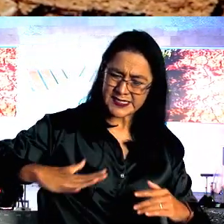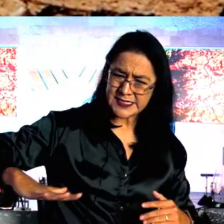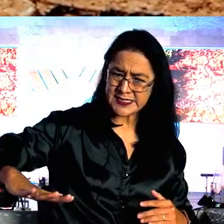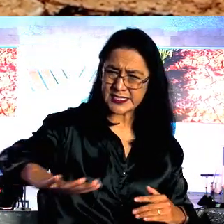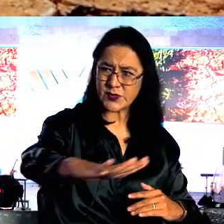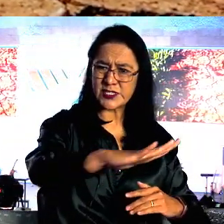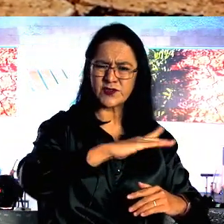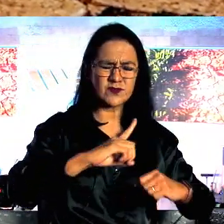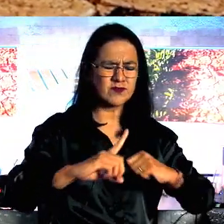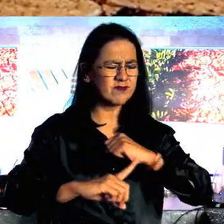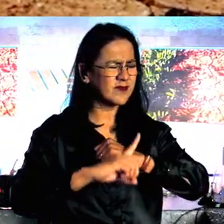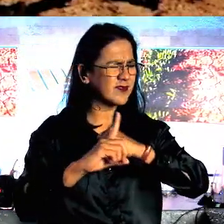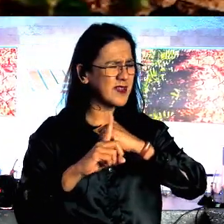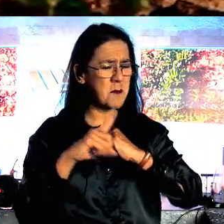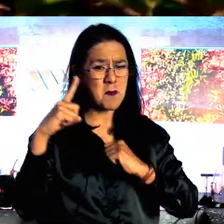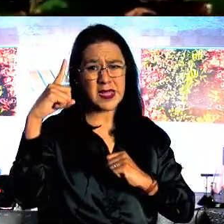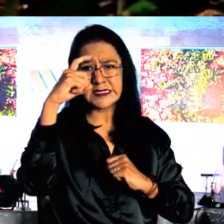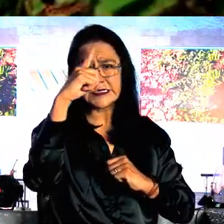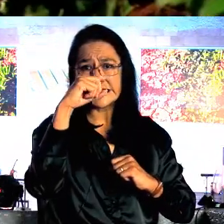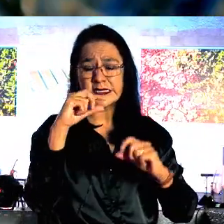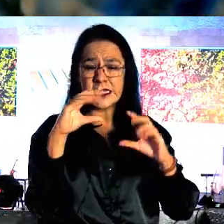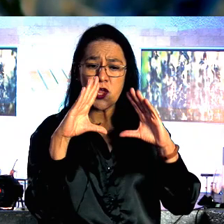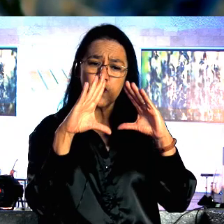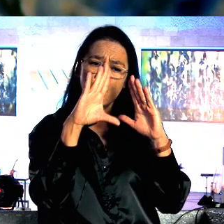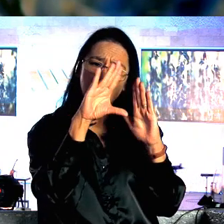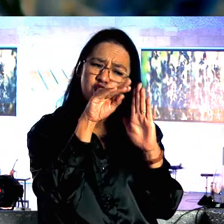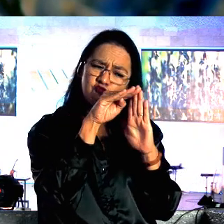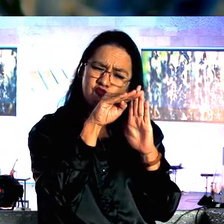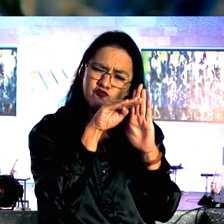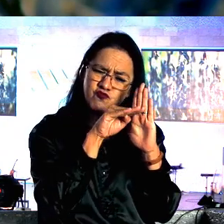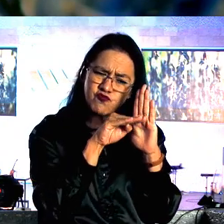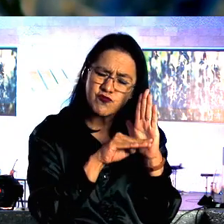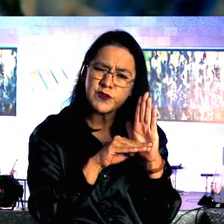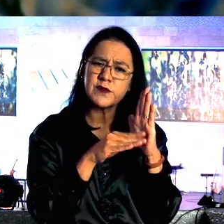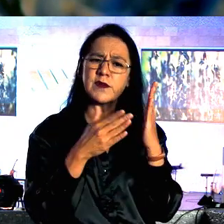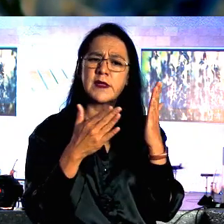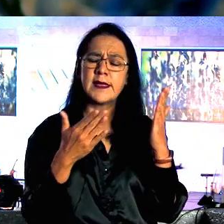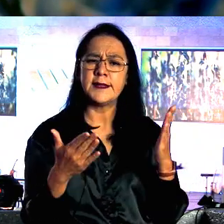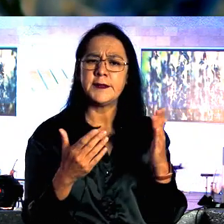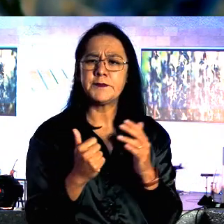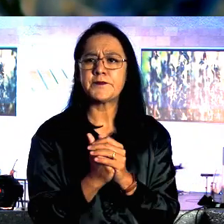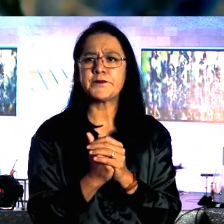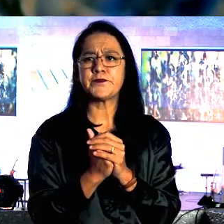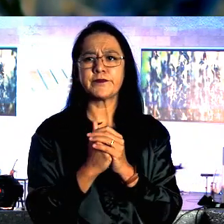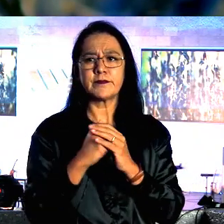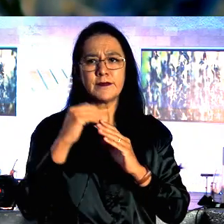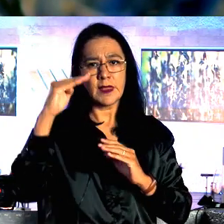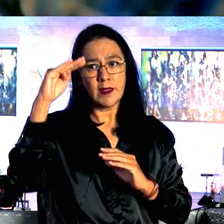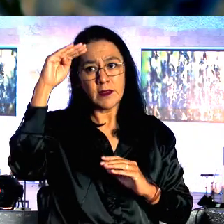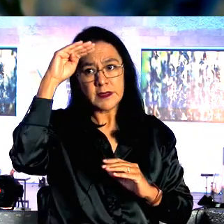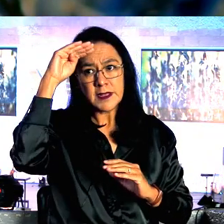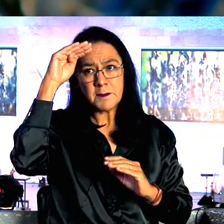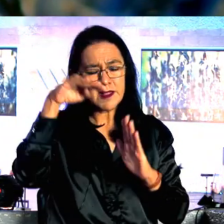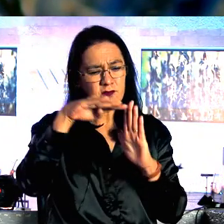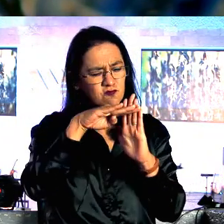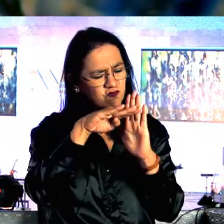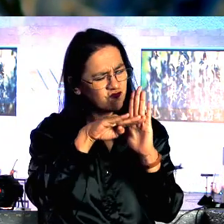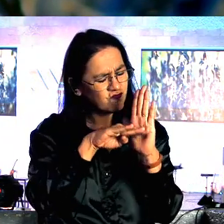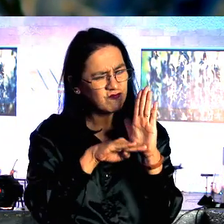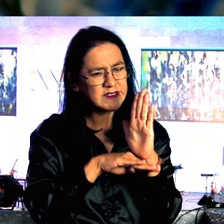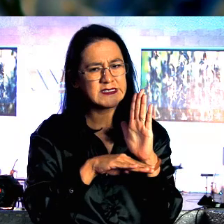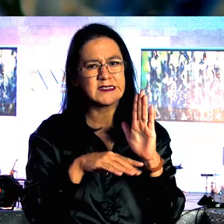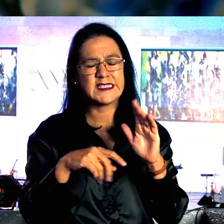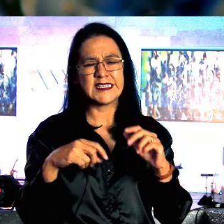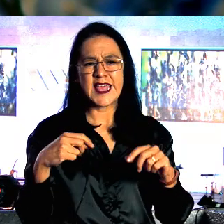adversas. Disminuye la actividad enzimática, se complica la